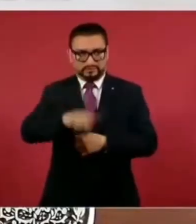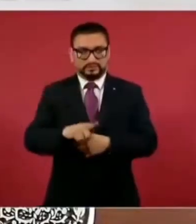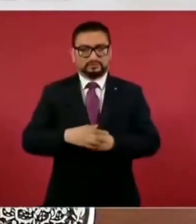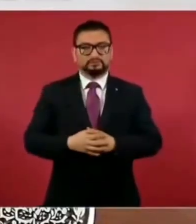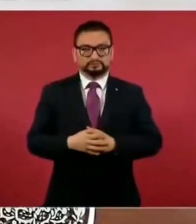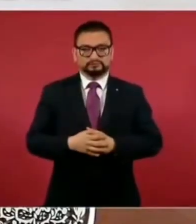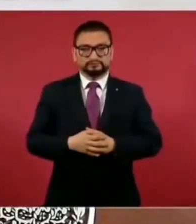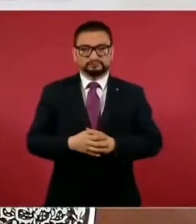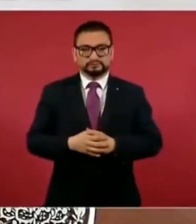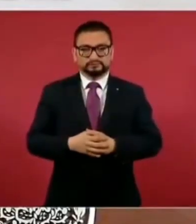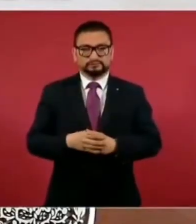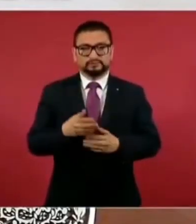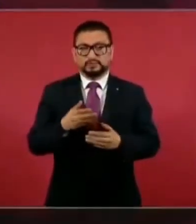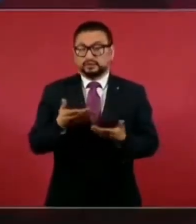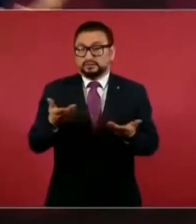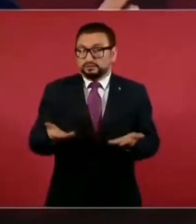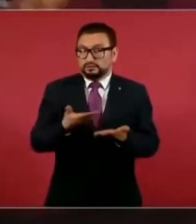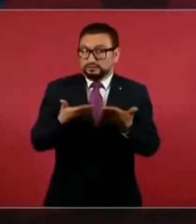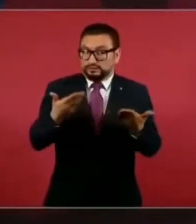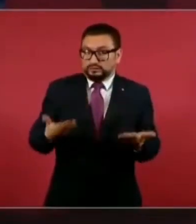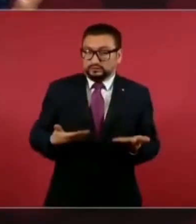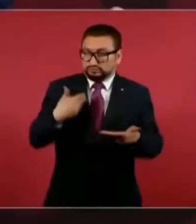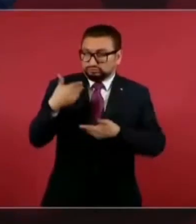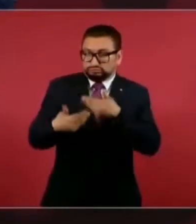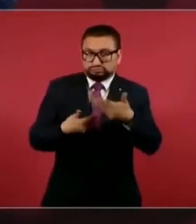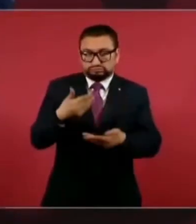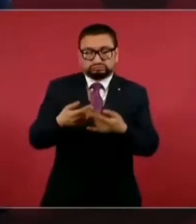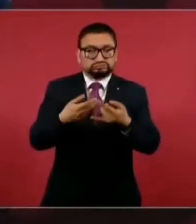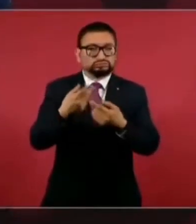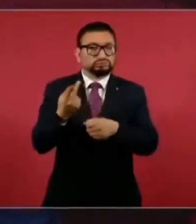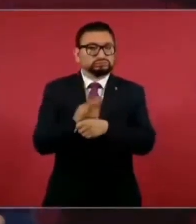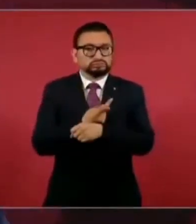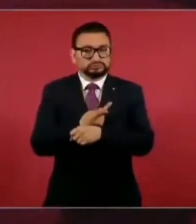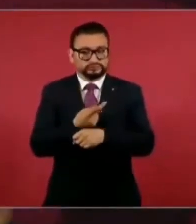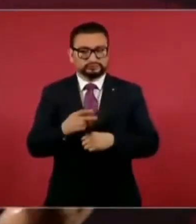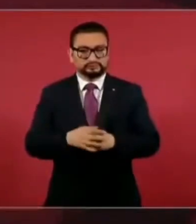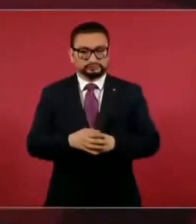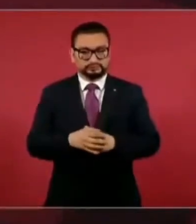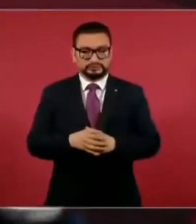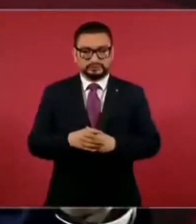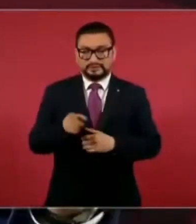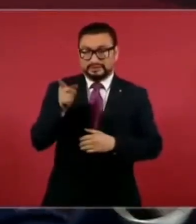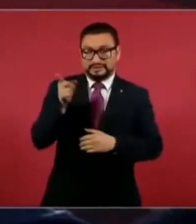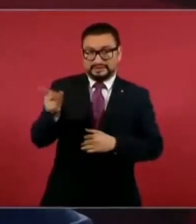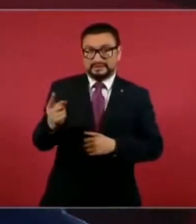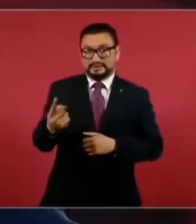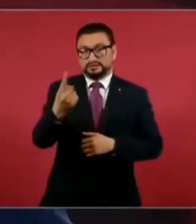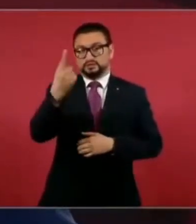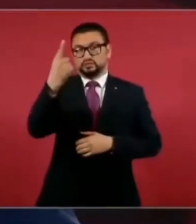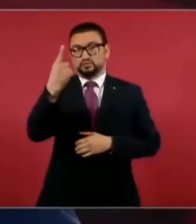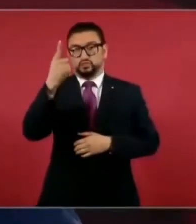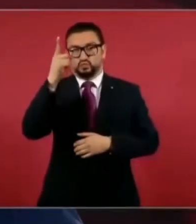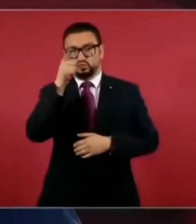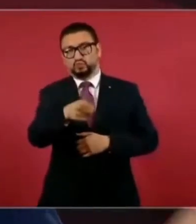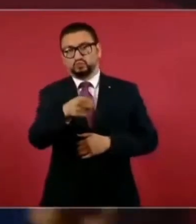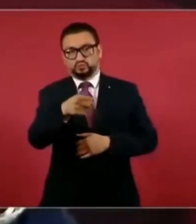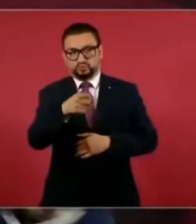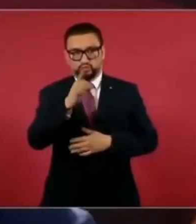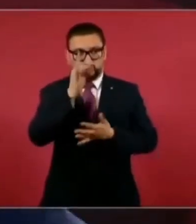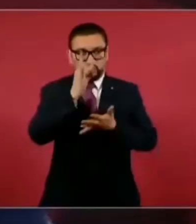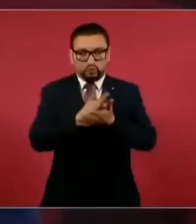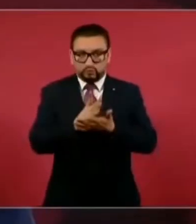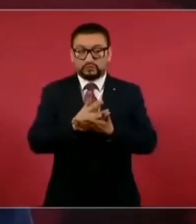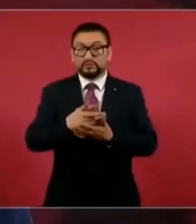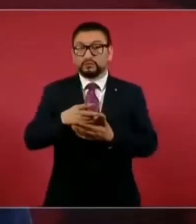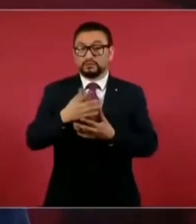resulta que ese es el único señalamiento que hay, sin